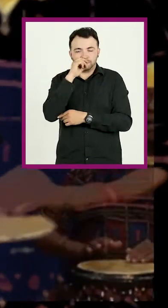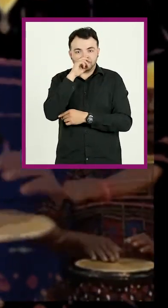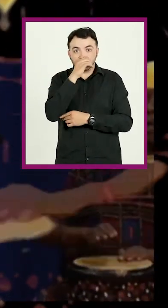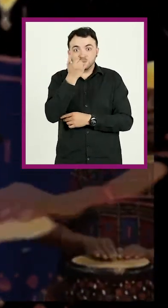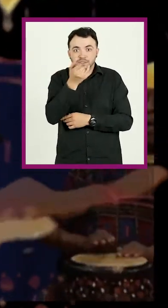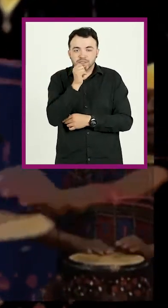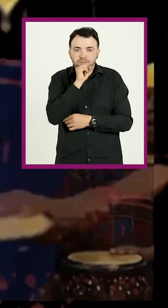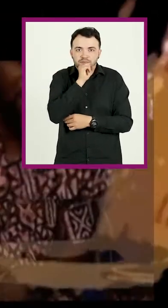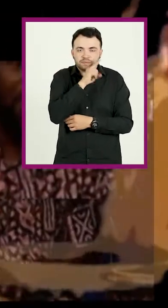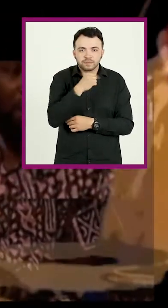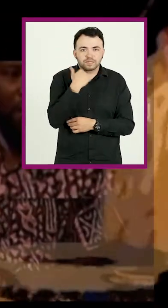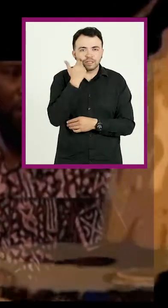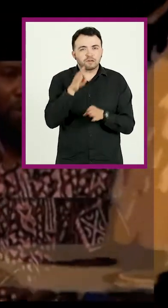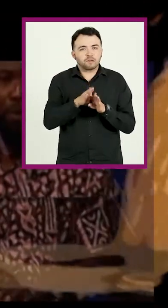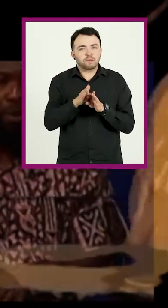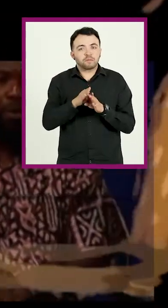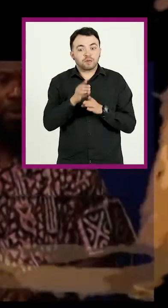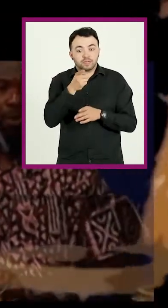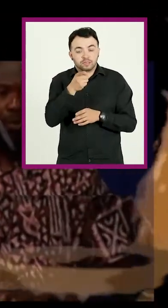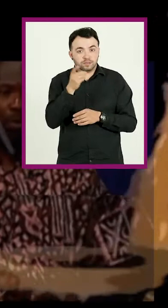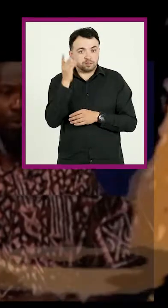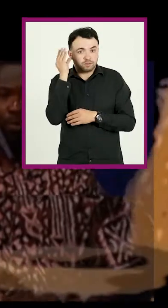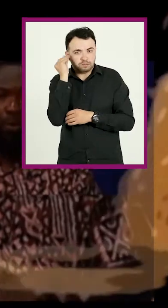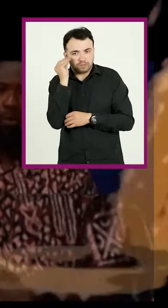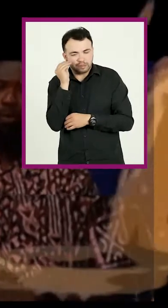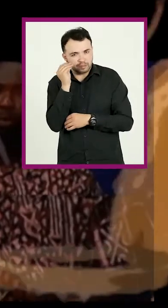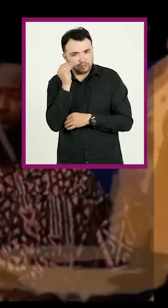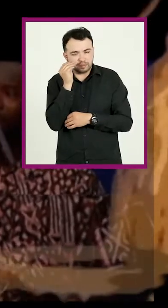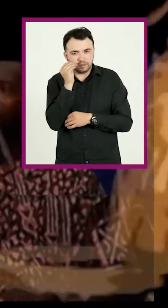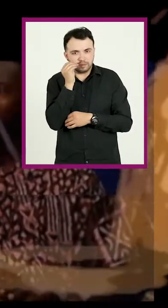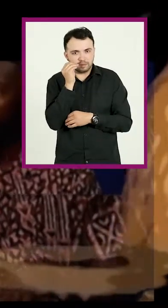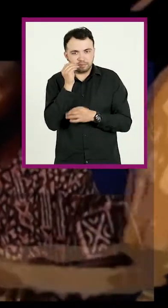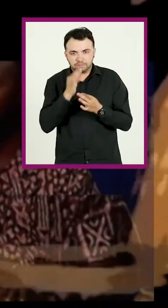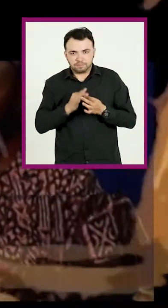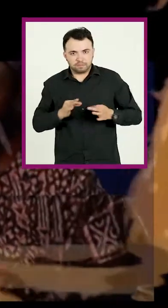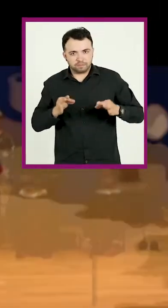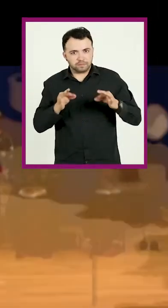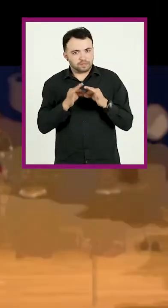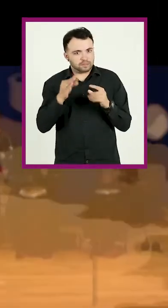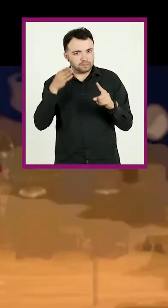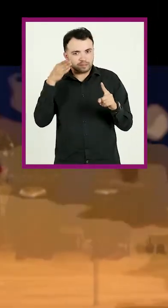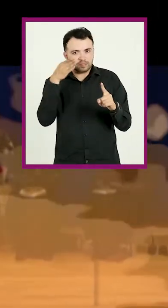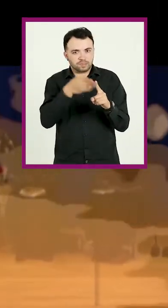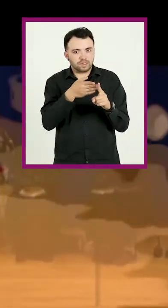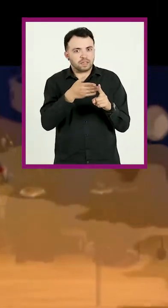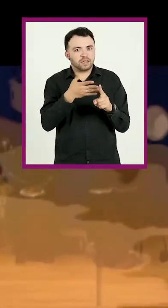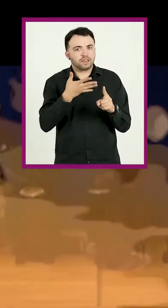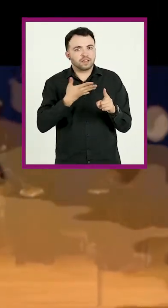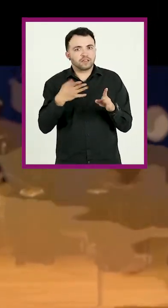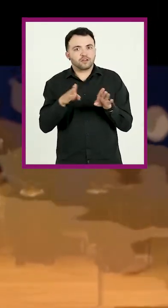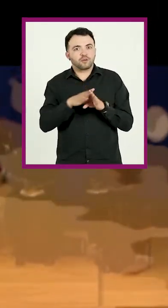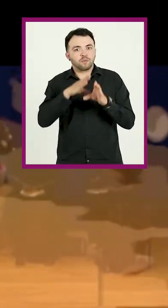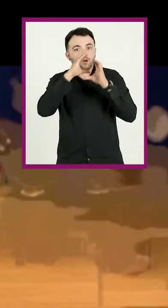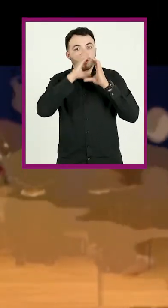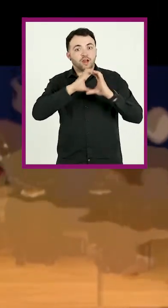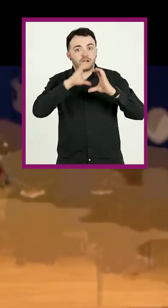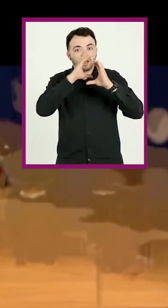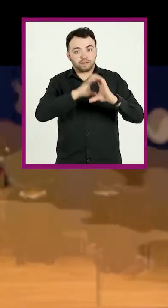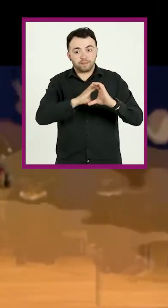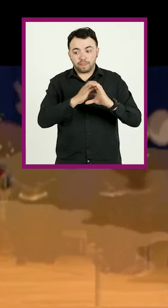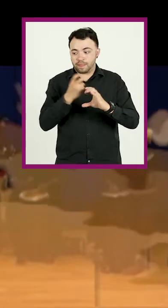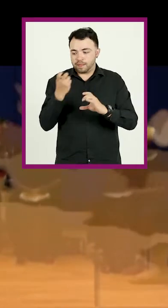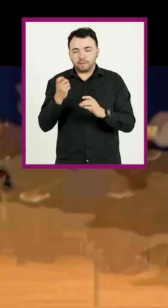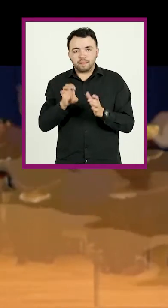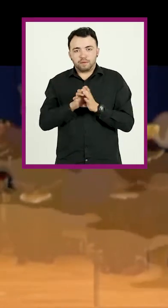también cabe señalar que en esa música, que es principalmente de percusiones, también hay un canto, y ese canto siempre lleva